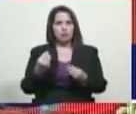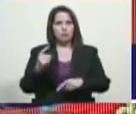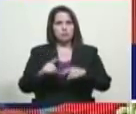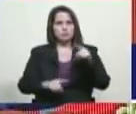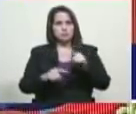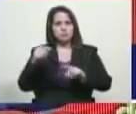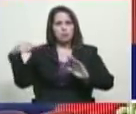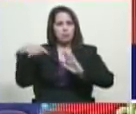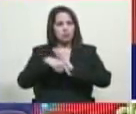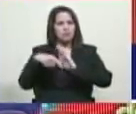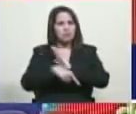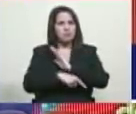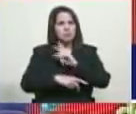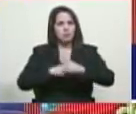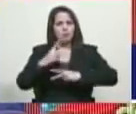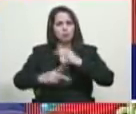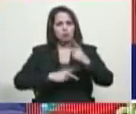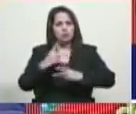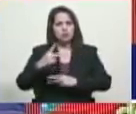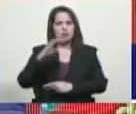de manera productiva a la sociedad.